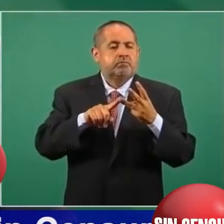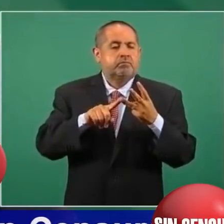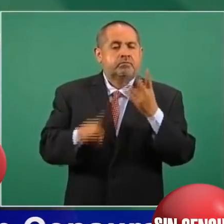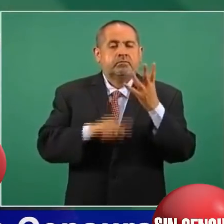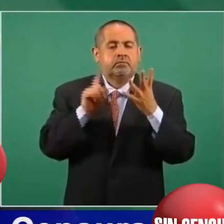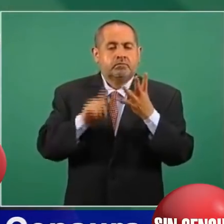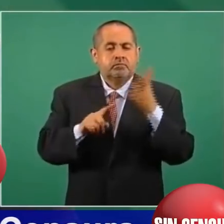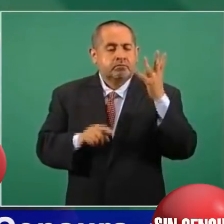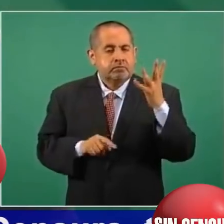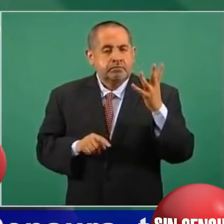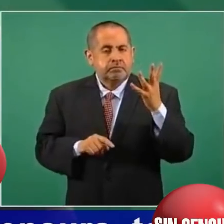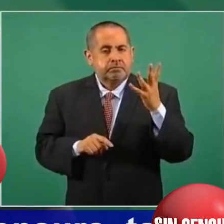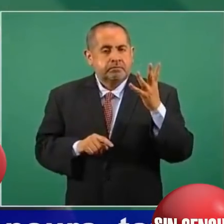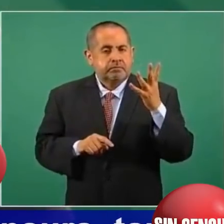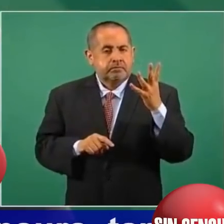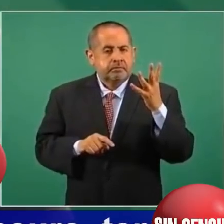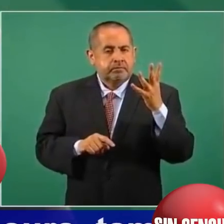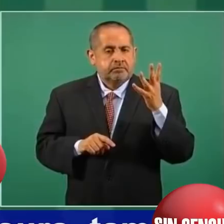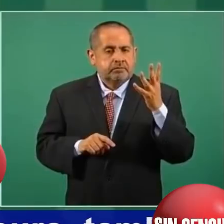4,